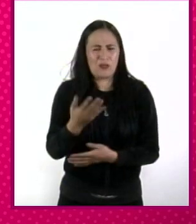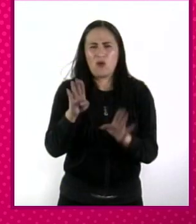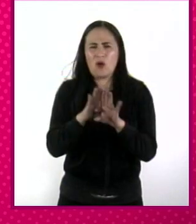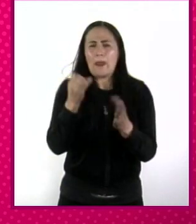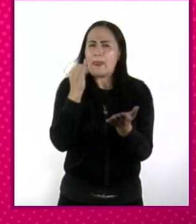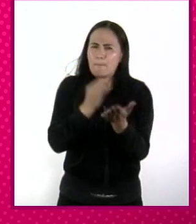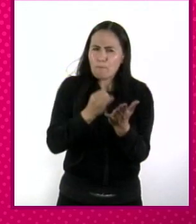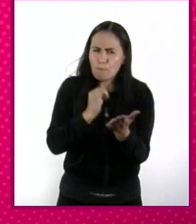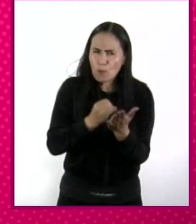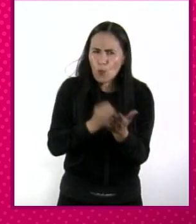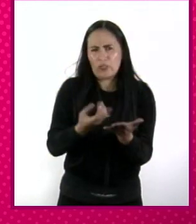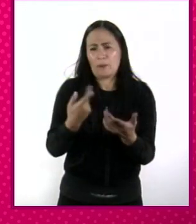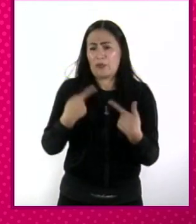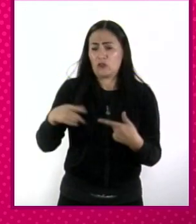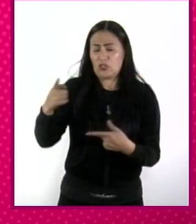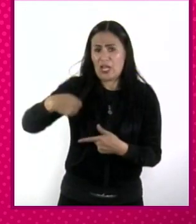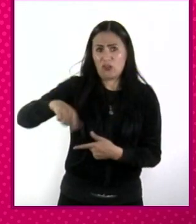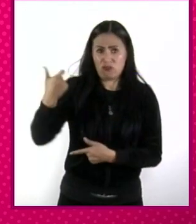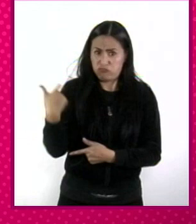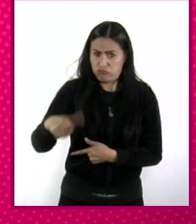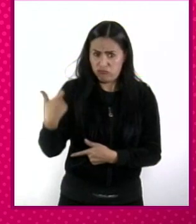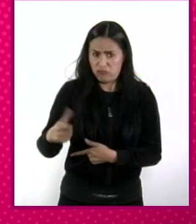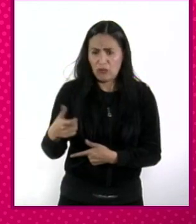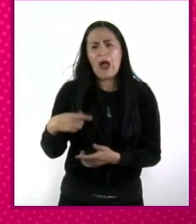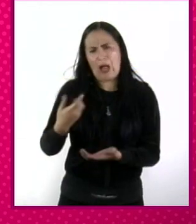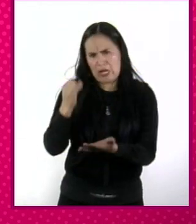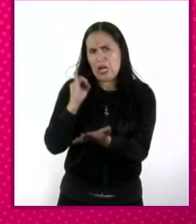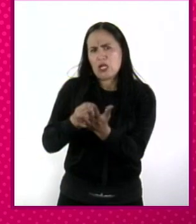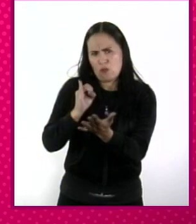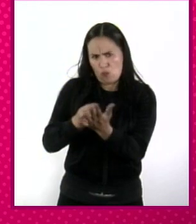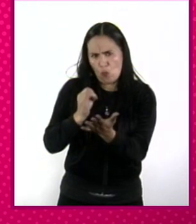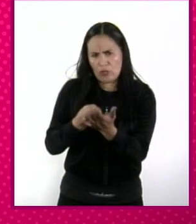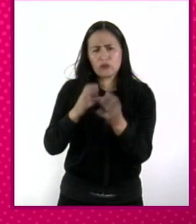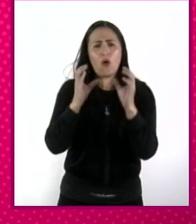impuestos a los ricos, pensar impuestos a esas